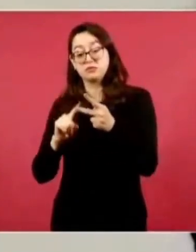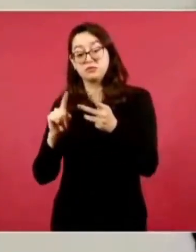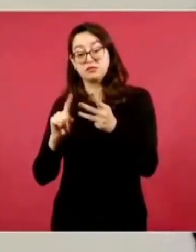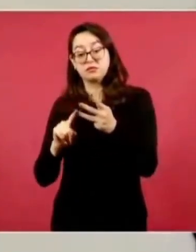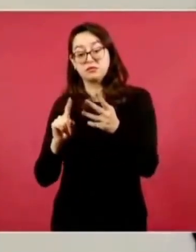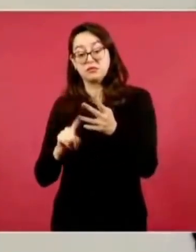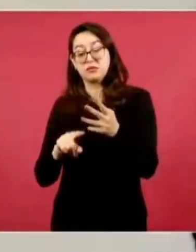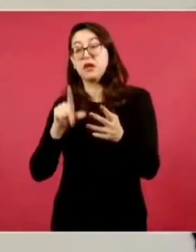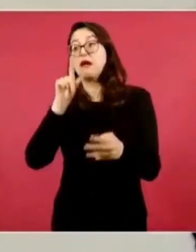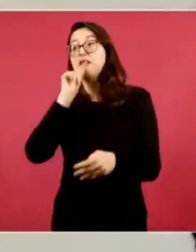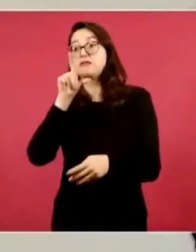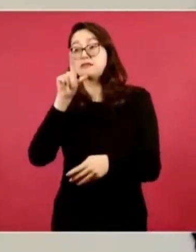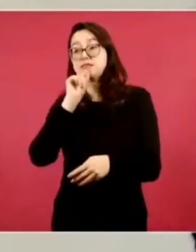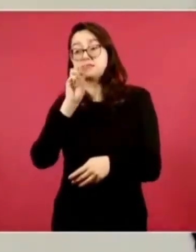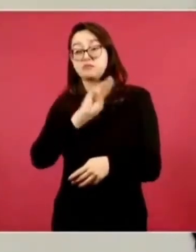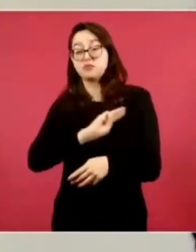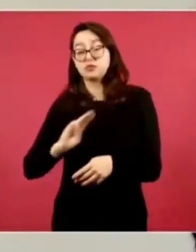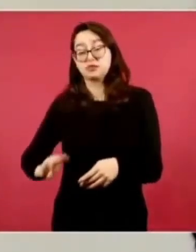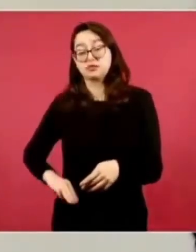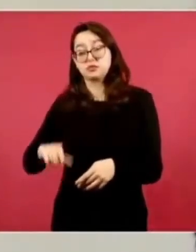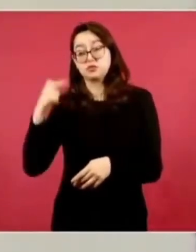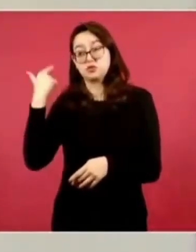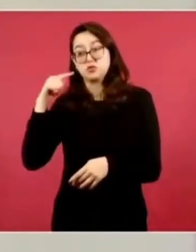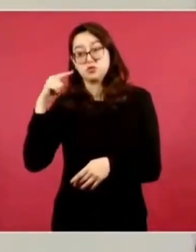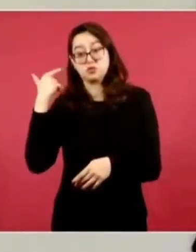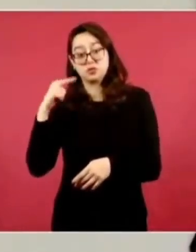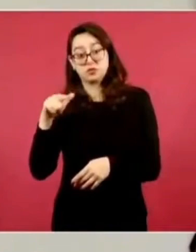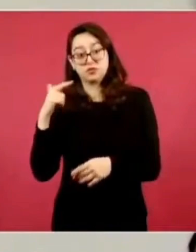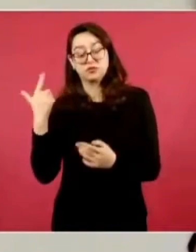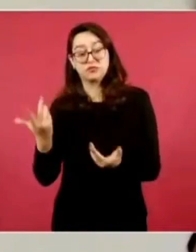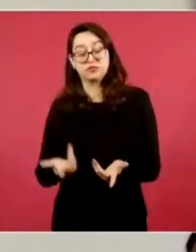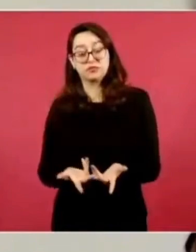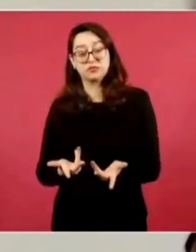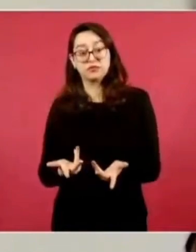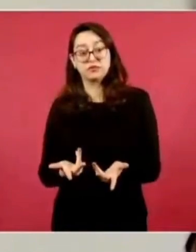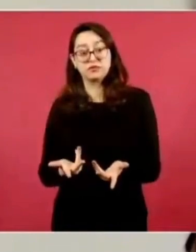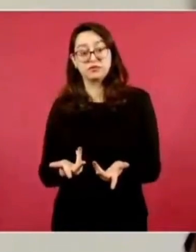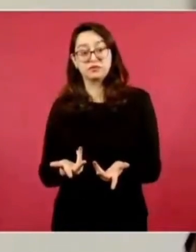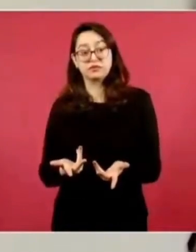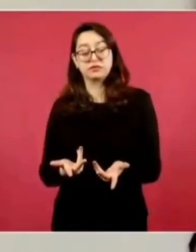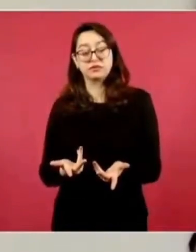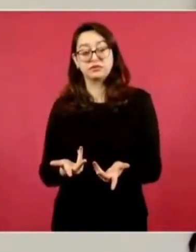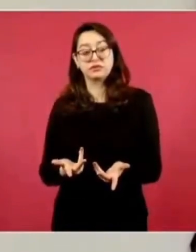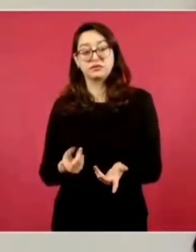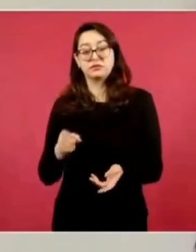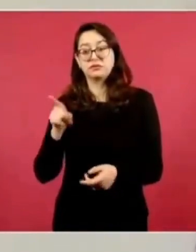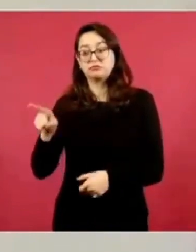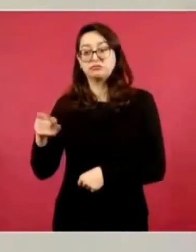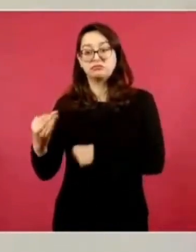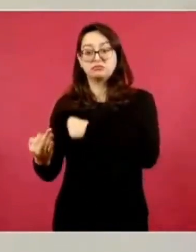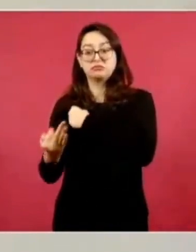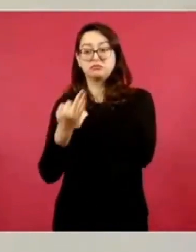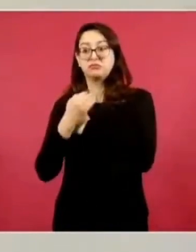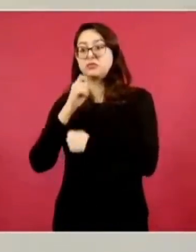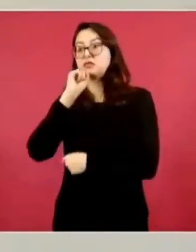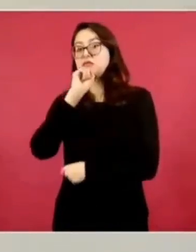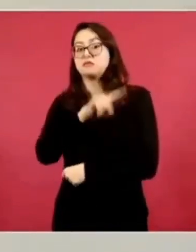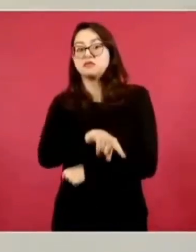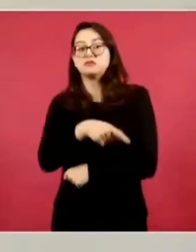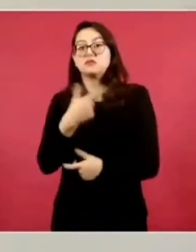Jalisco, municipal de Guadalajara, te dan el mensaje claro y conciso y te mandan protección con policías municipales de